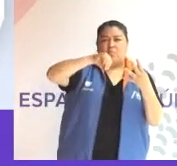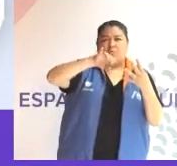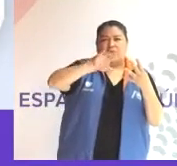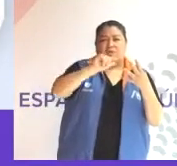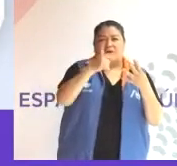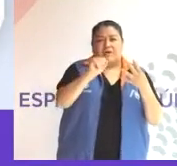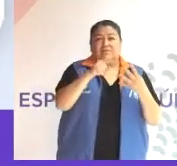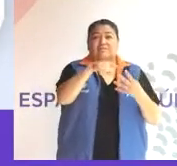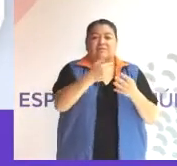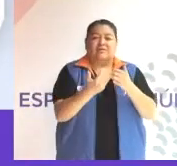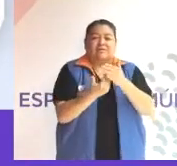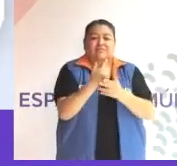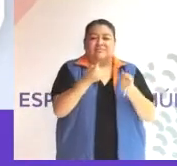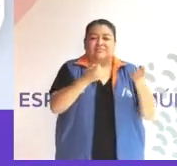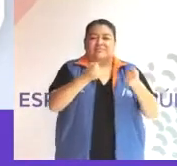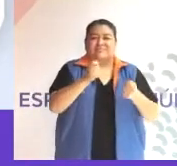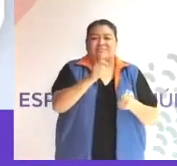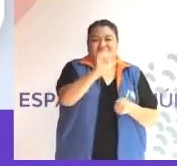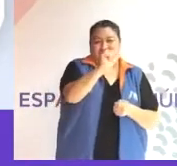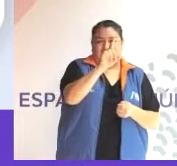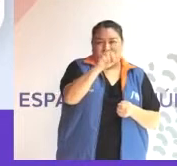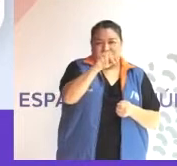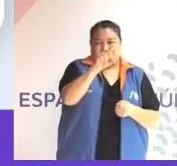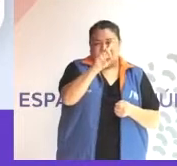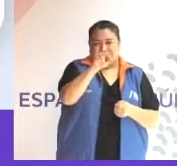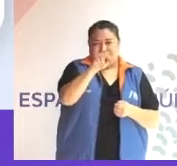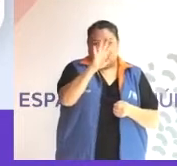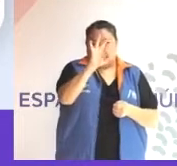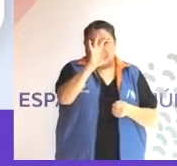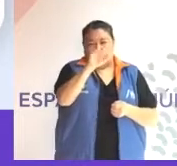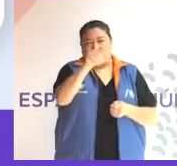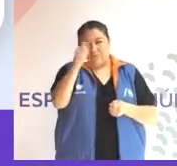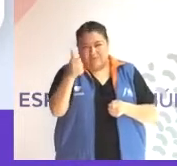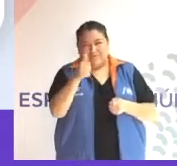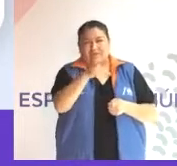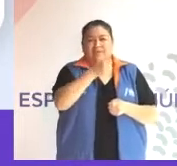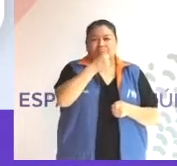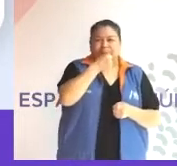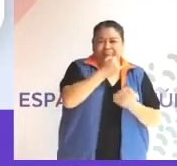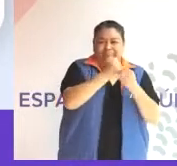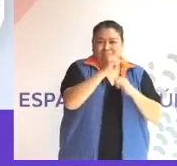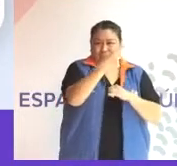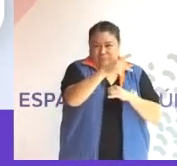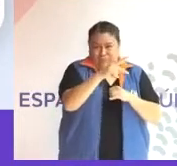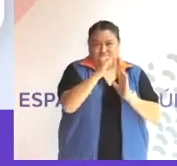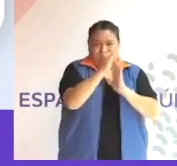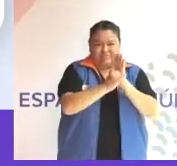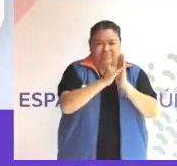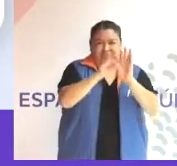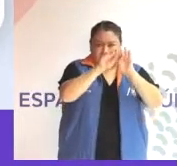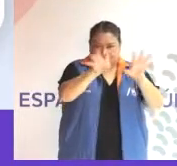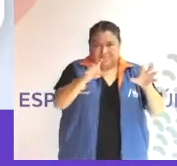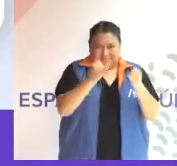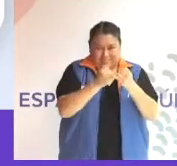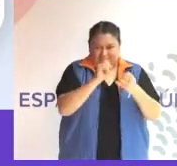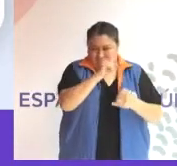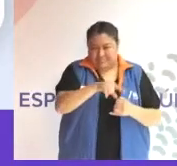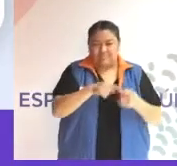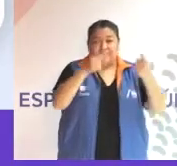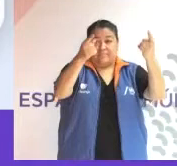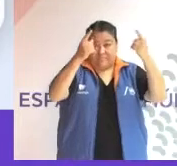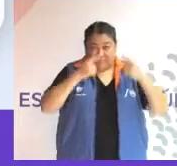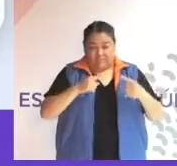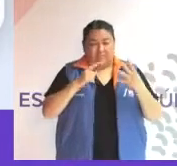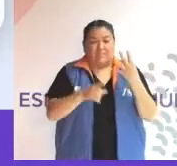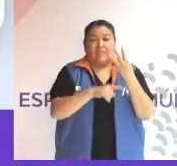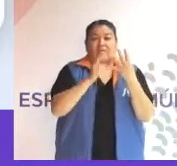conductora de Es de Mañana en ADN 40 y también de El Nido de la Garza, producción independiente por YouTube en ADN 40. Y